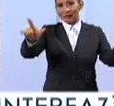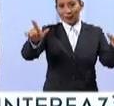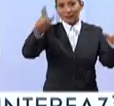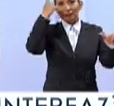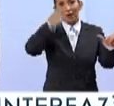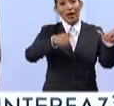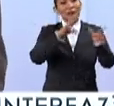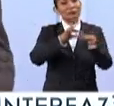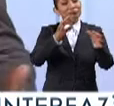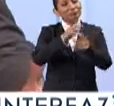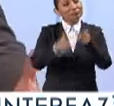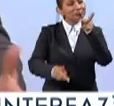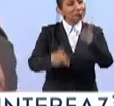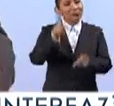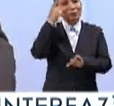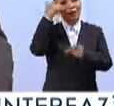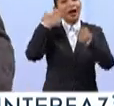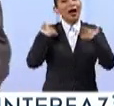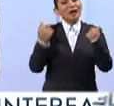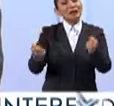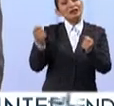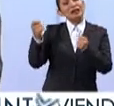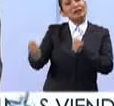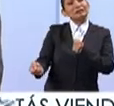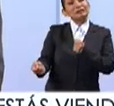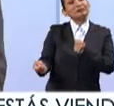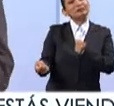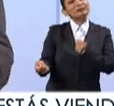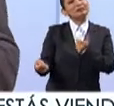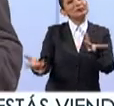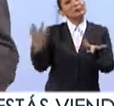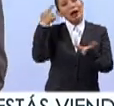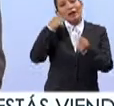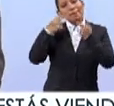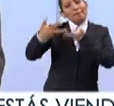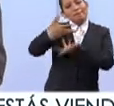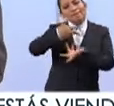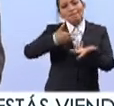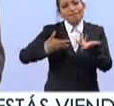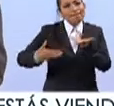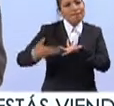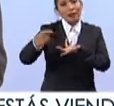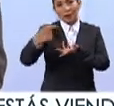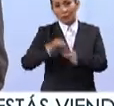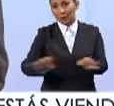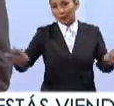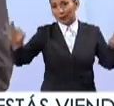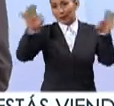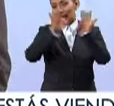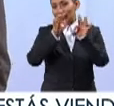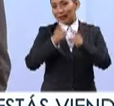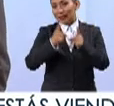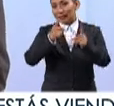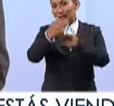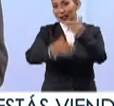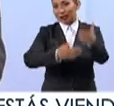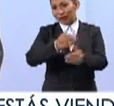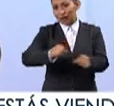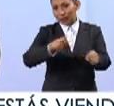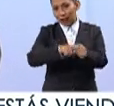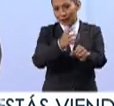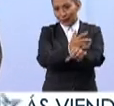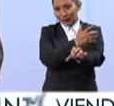listos para platicar estamos listos para entretenernos estamos listos para debatir sobre esto tan importante en el desarrollo de nuestra sociedad